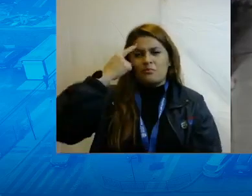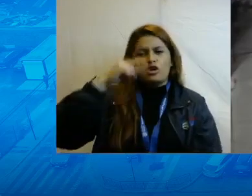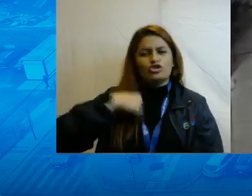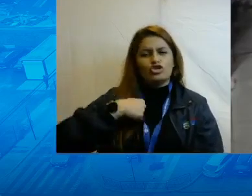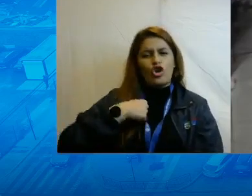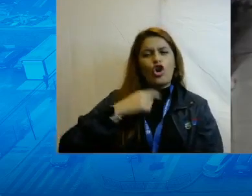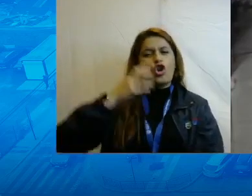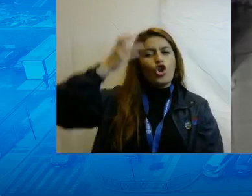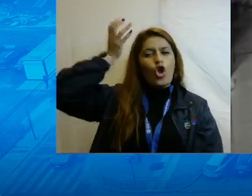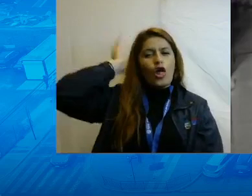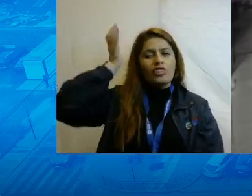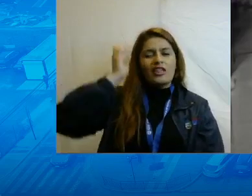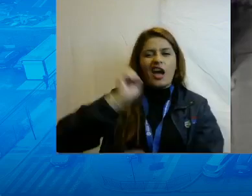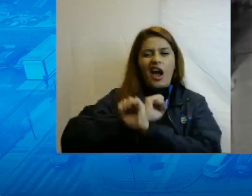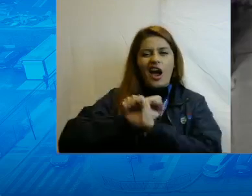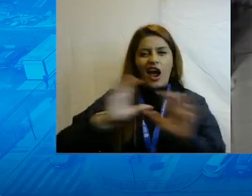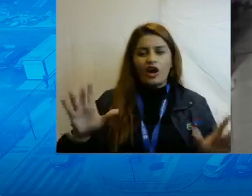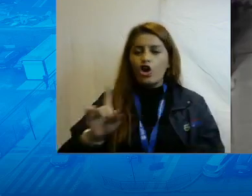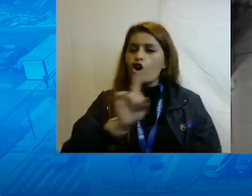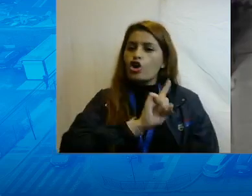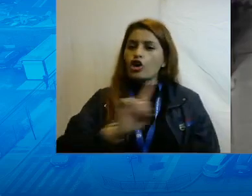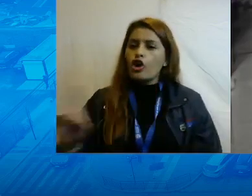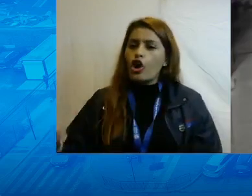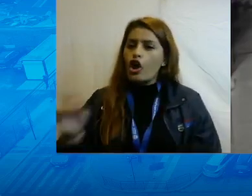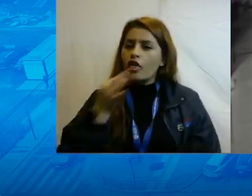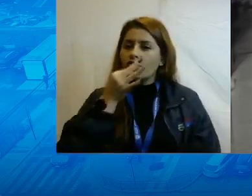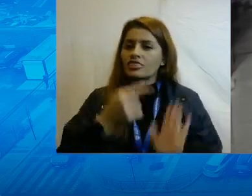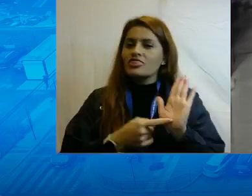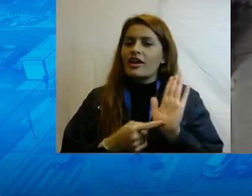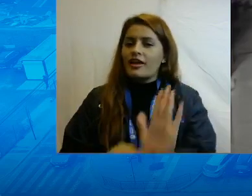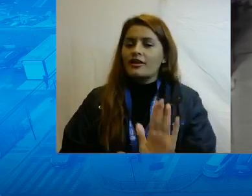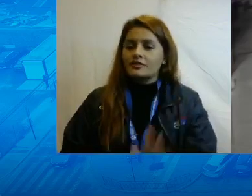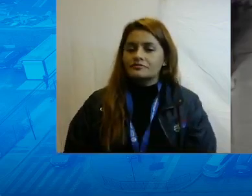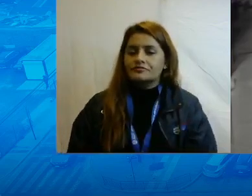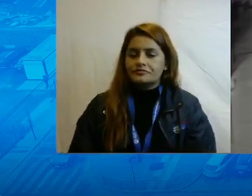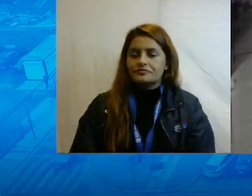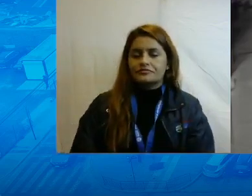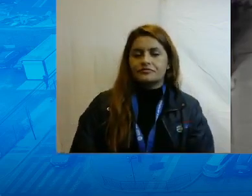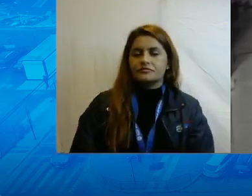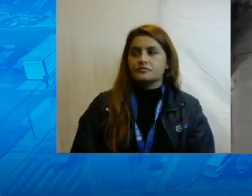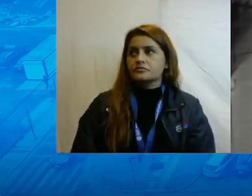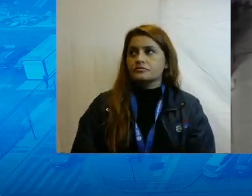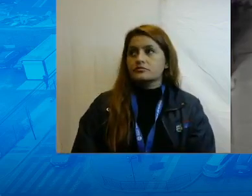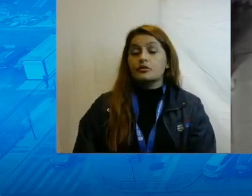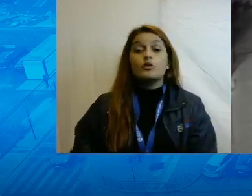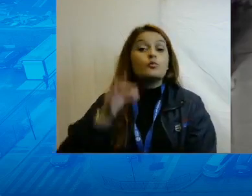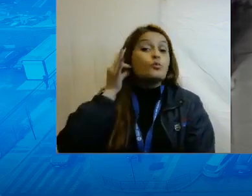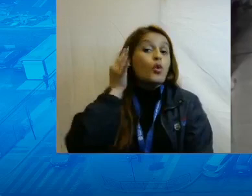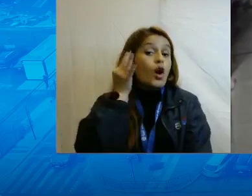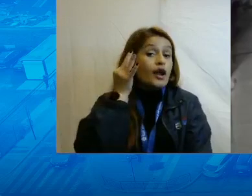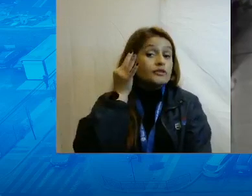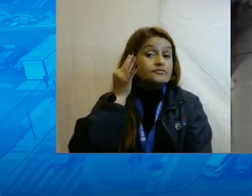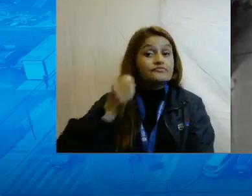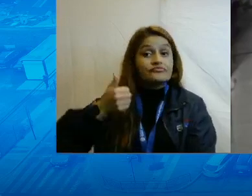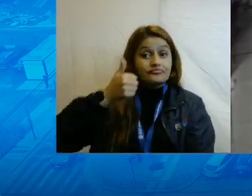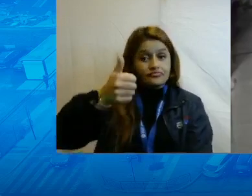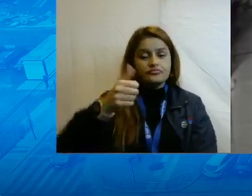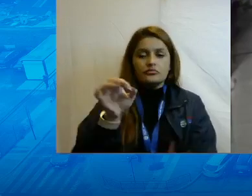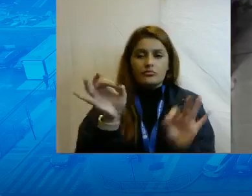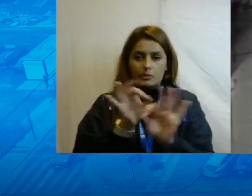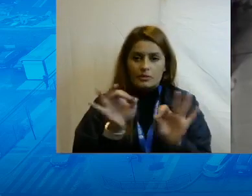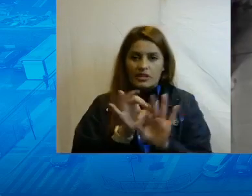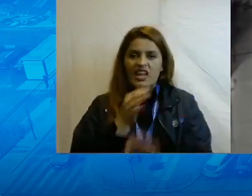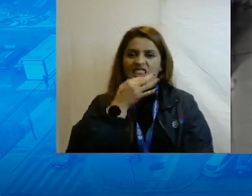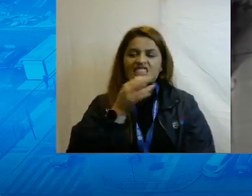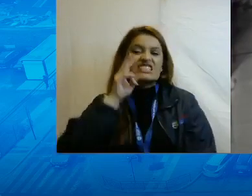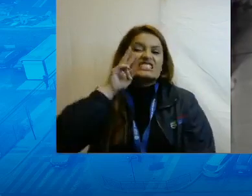claro que no se tenga que declarar. Bueno, para declarar la incobrabilidad se realizan